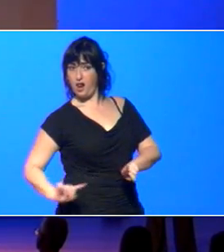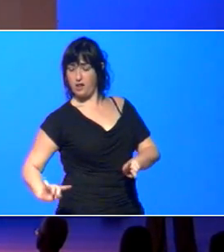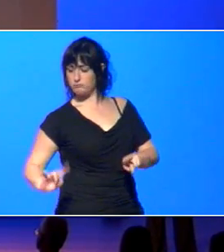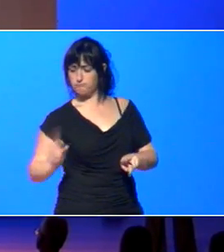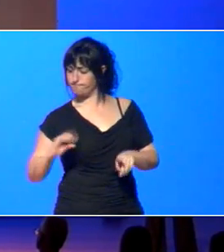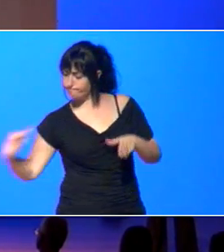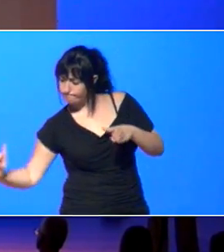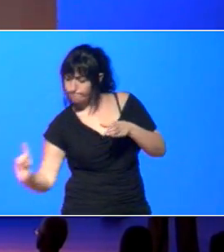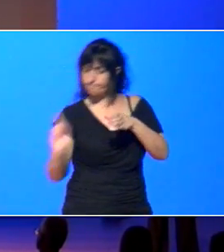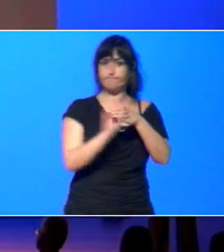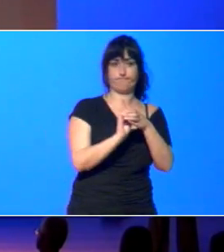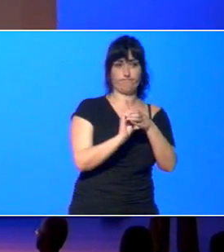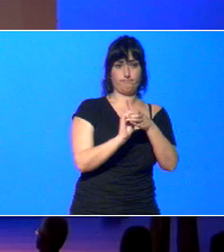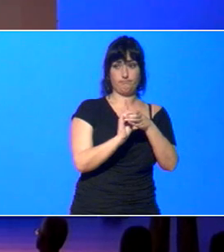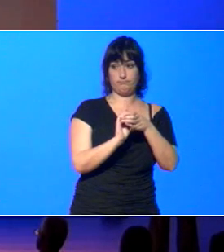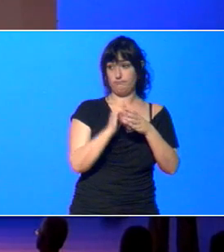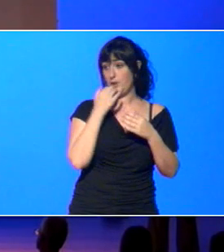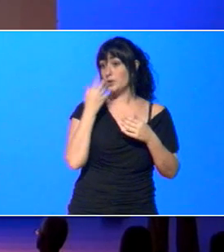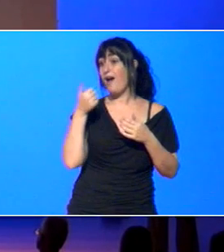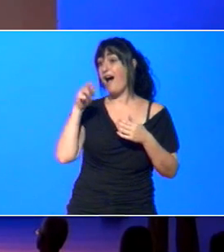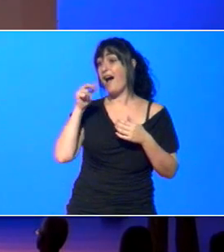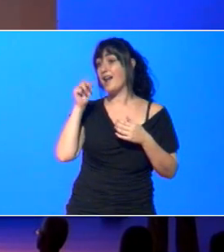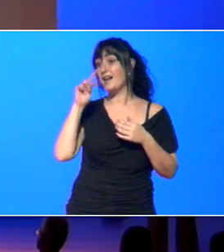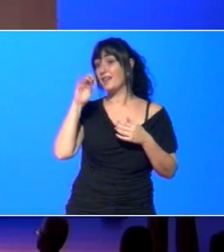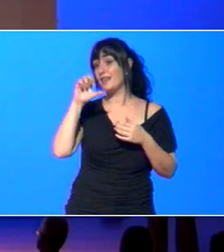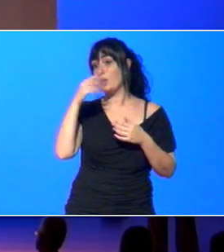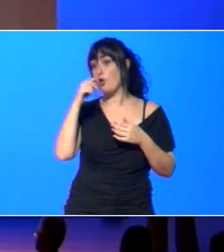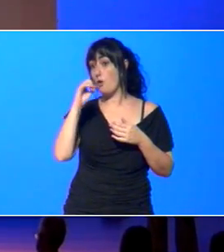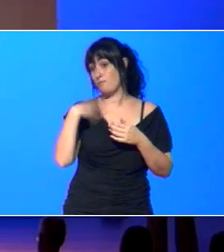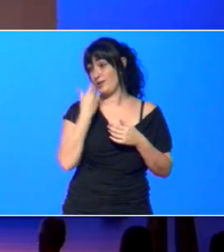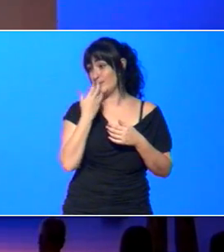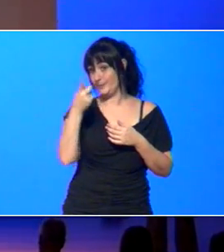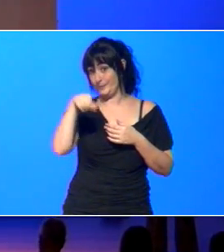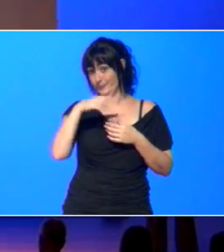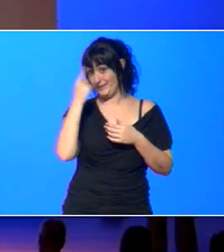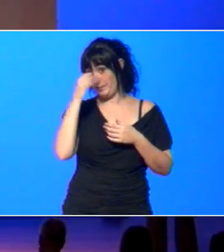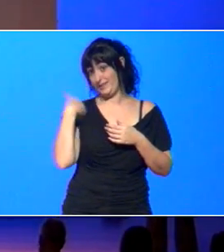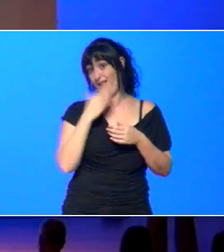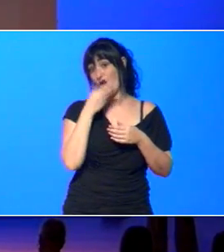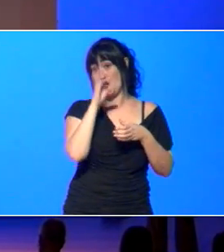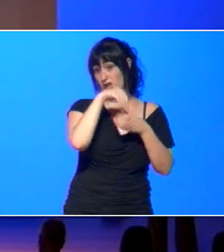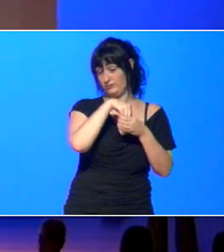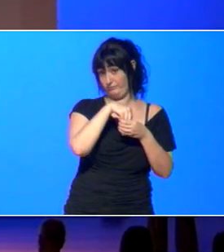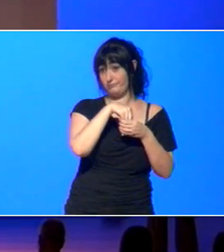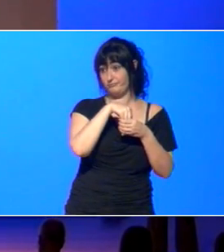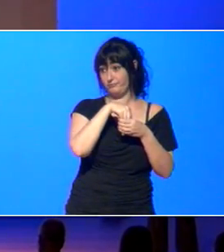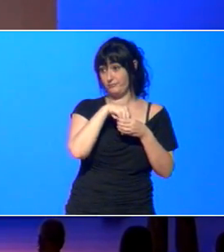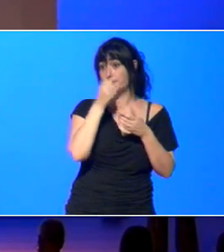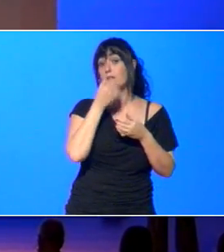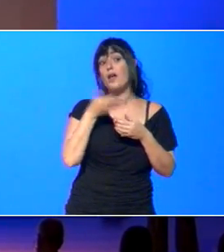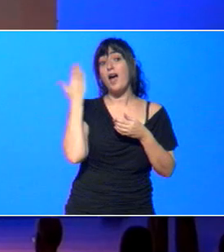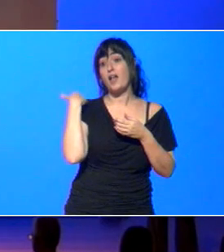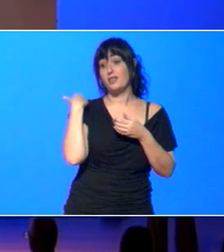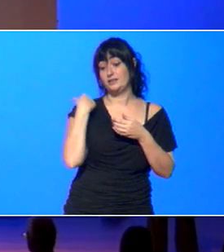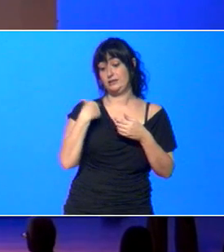si no me equivoco, ya hace unos cuantos años, que quizás también se estaba dando en nuestros centros y nuestras escuelas. Antes, pues bueno, antes de empezar nosotros a